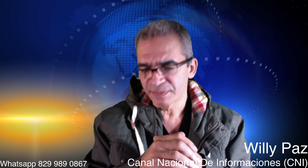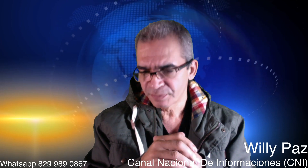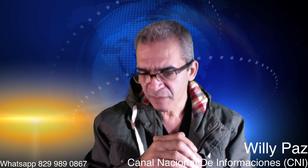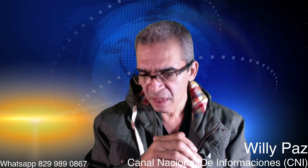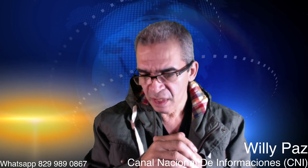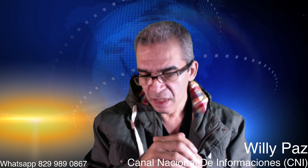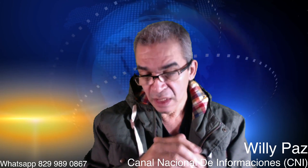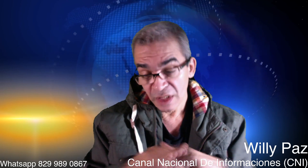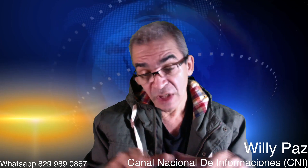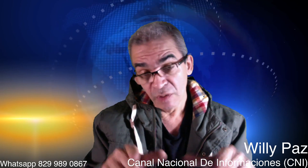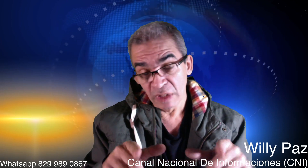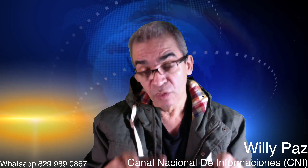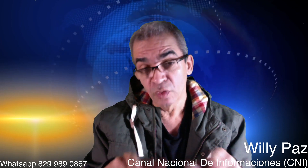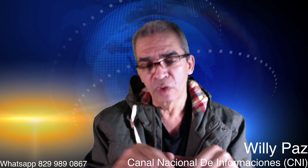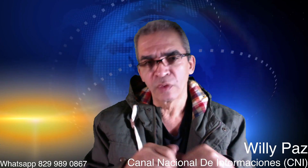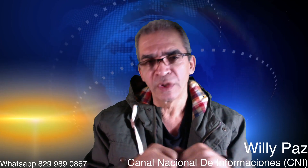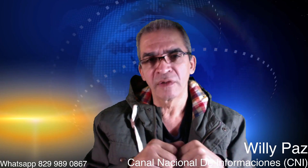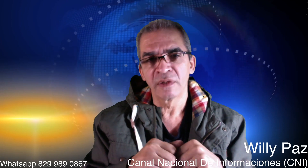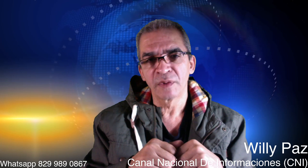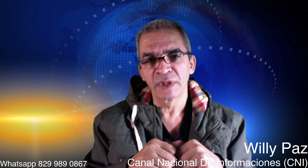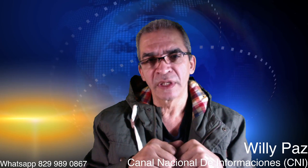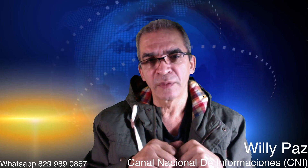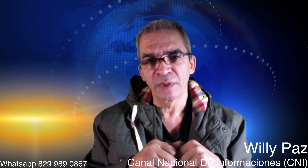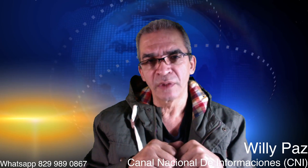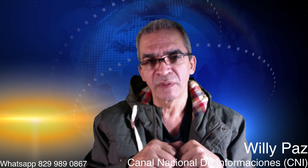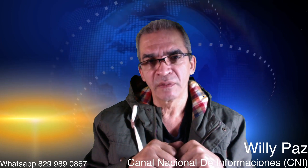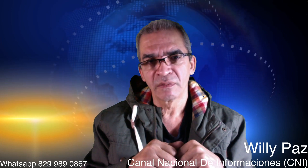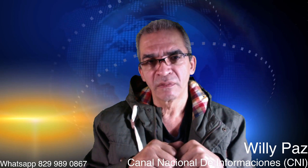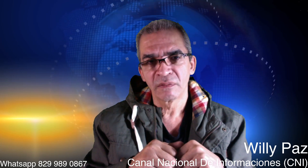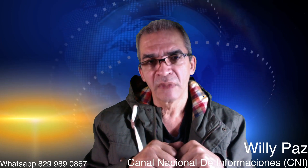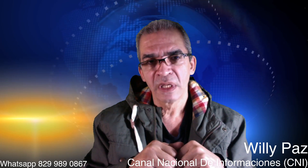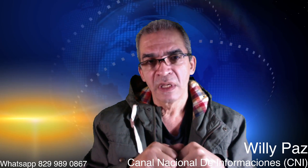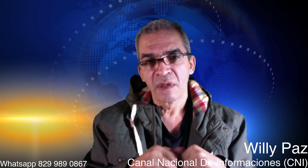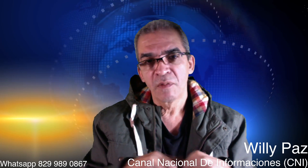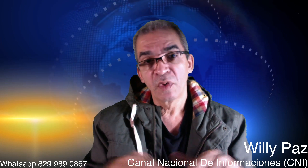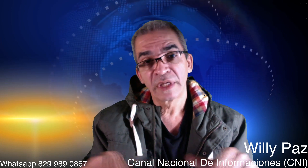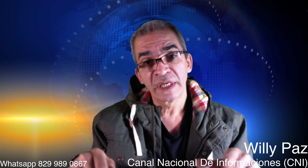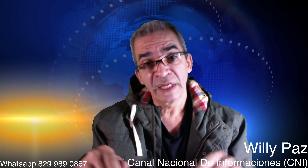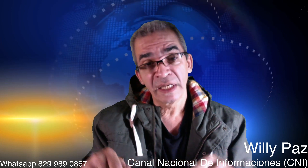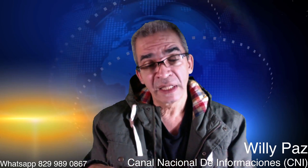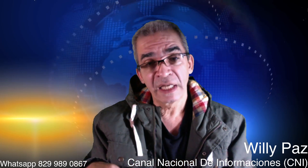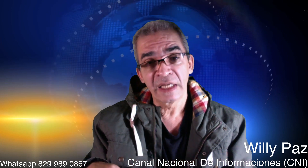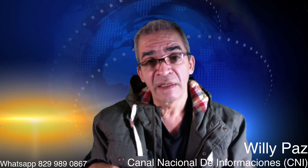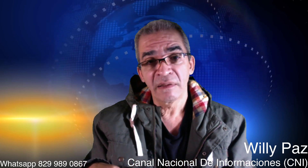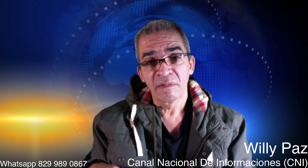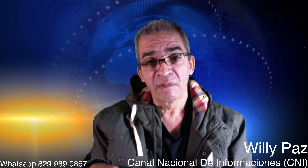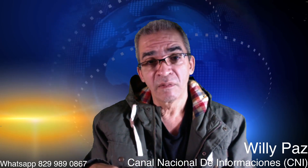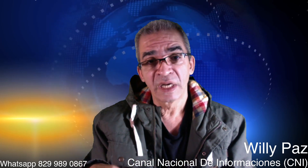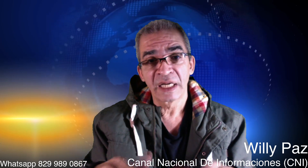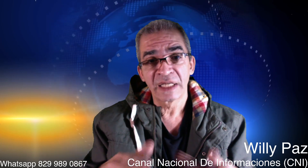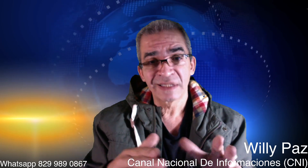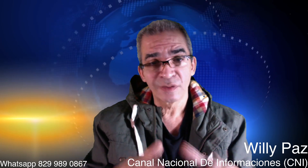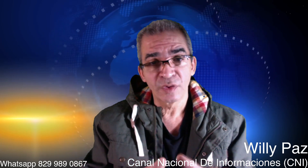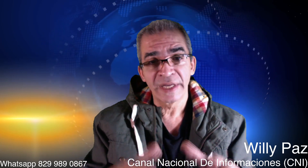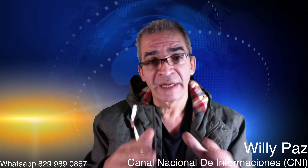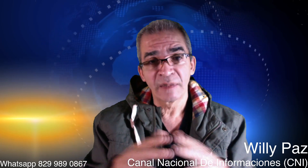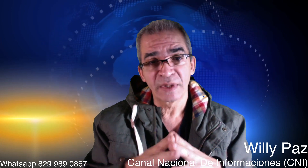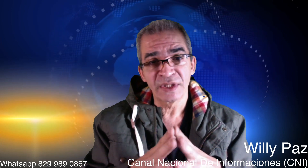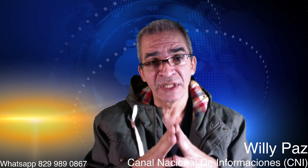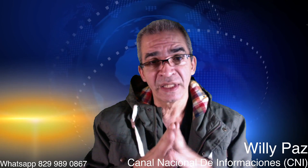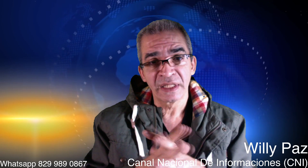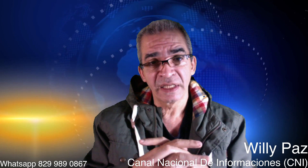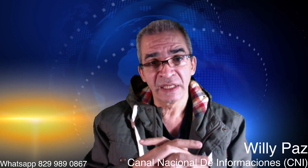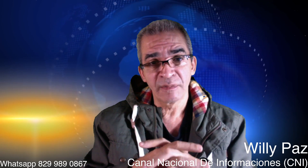leyes, sino al consultor jurídico del Poder Ejecutivo. Porque él está ahí para asesorar